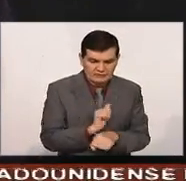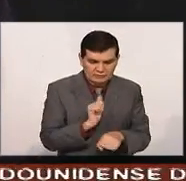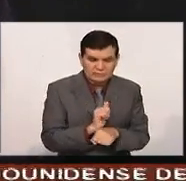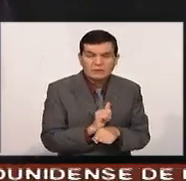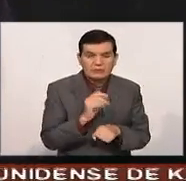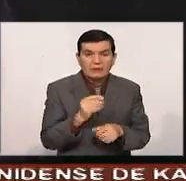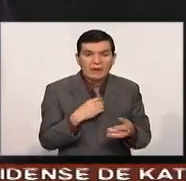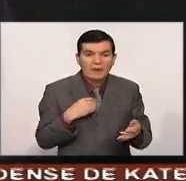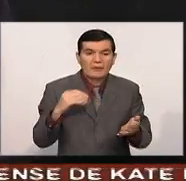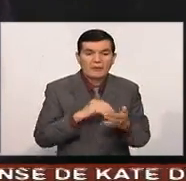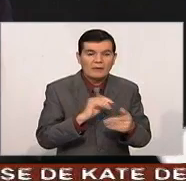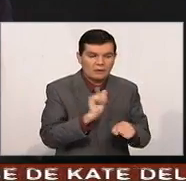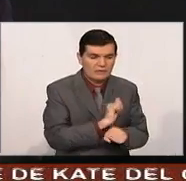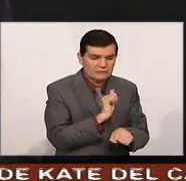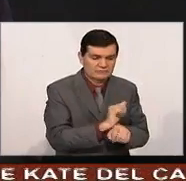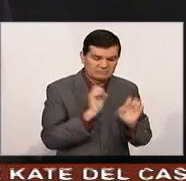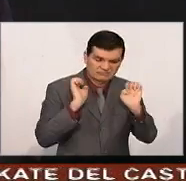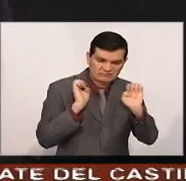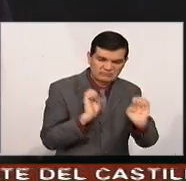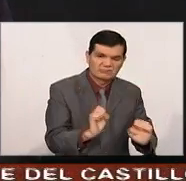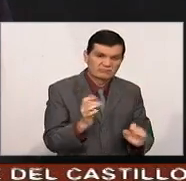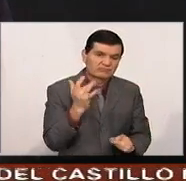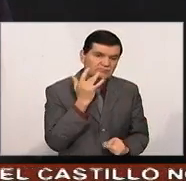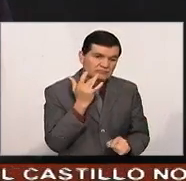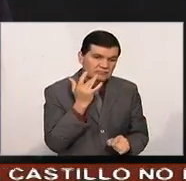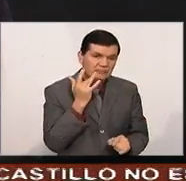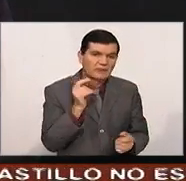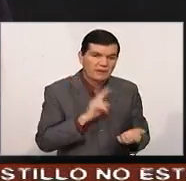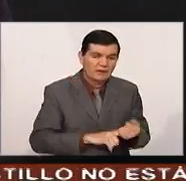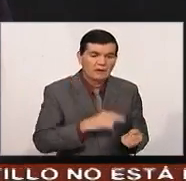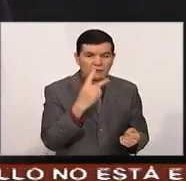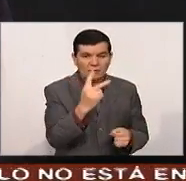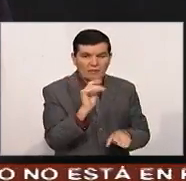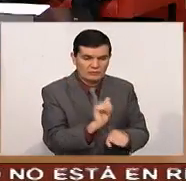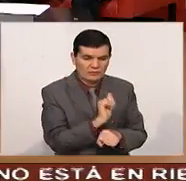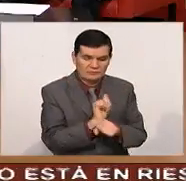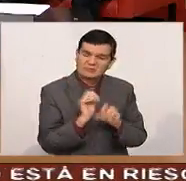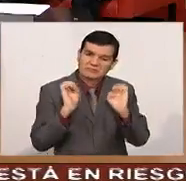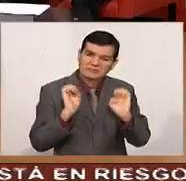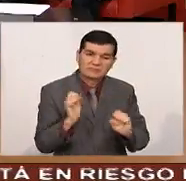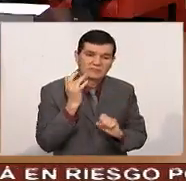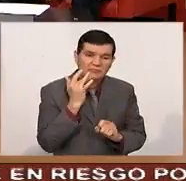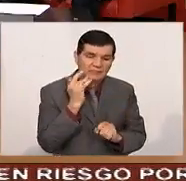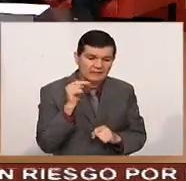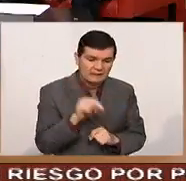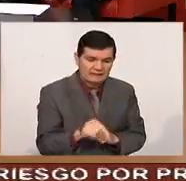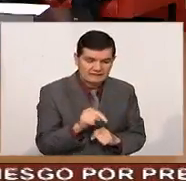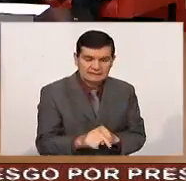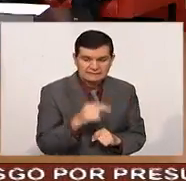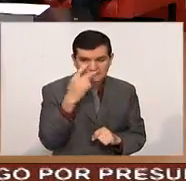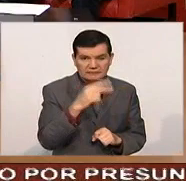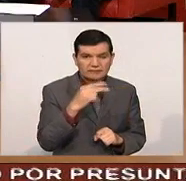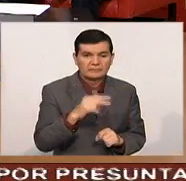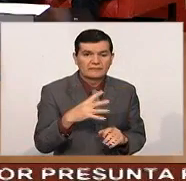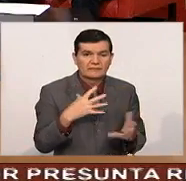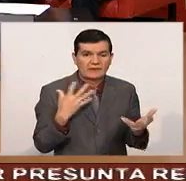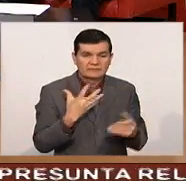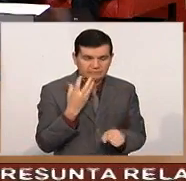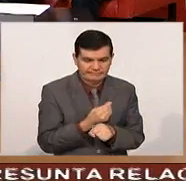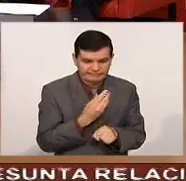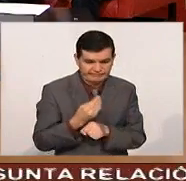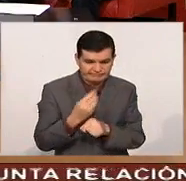Hoy se están ensamblando autos de lujo de manera importante. De hecho, 2 de los autos de lujo pues de